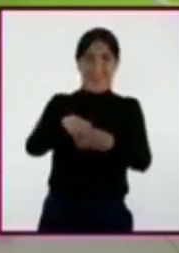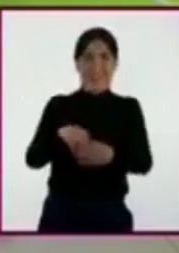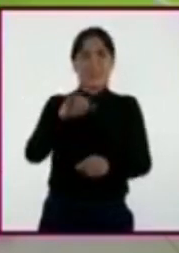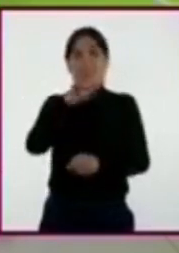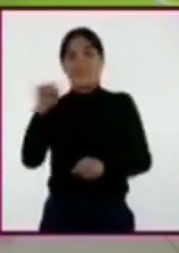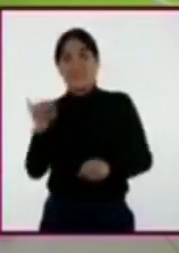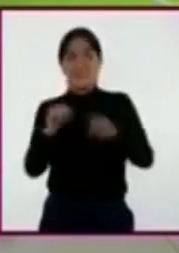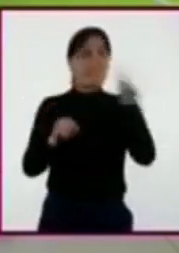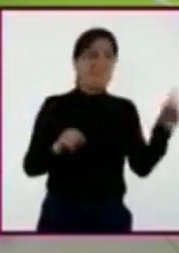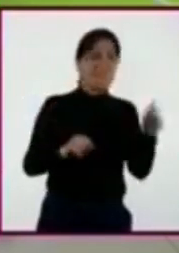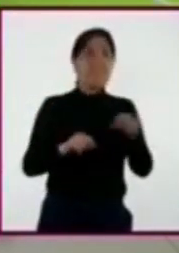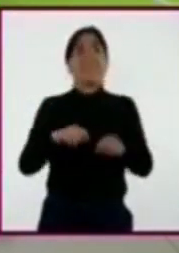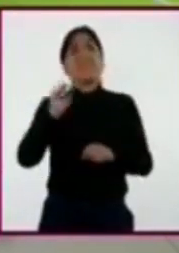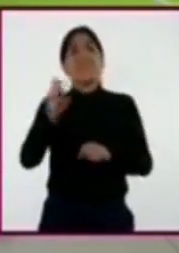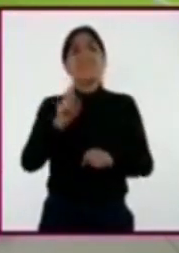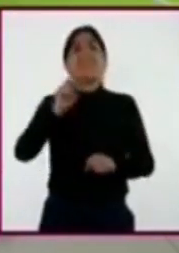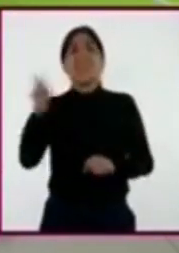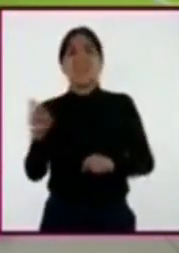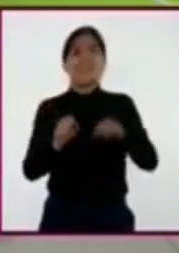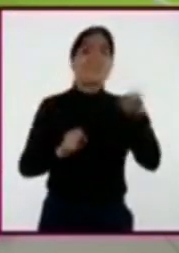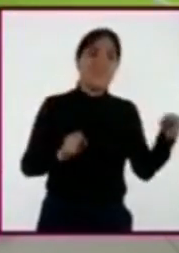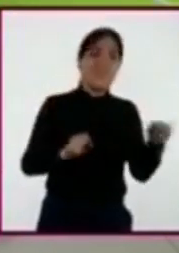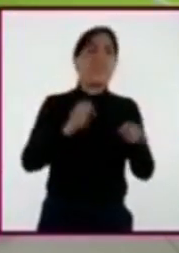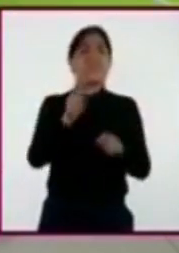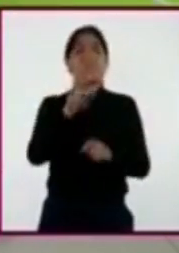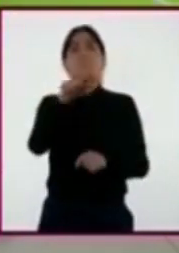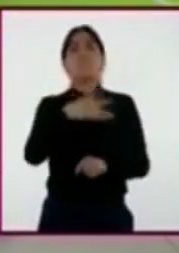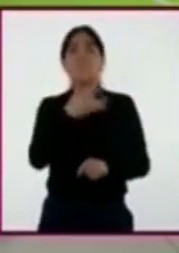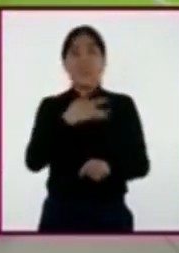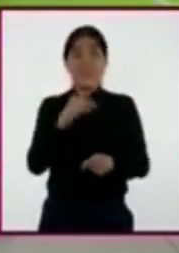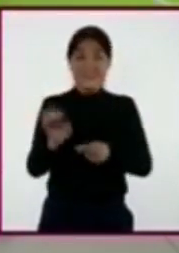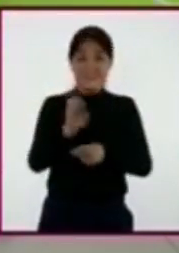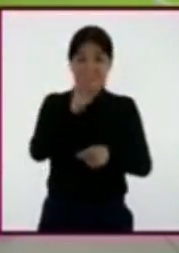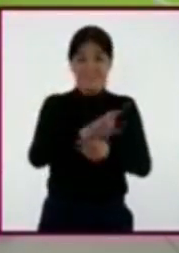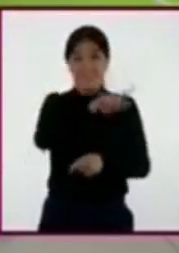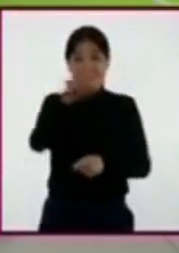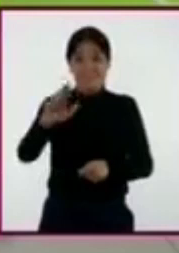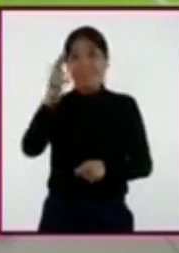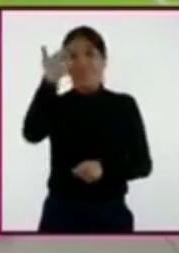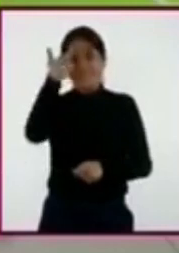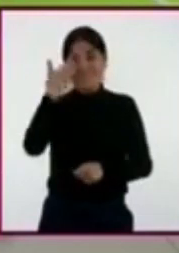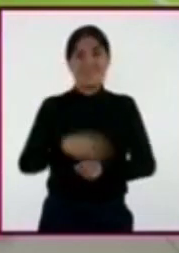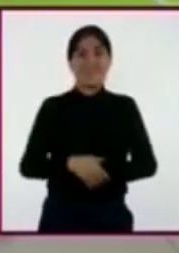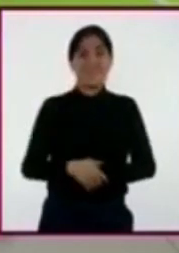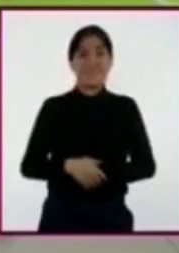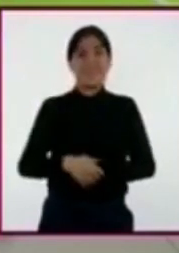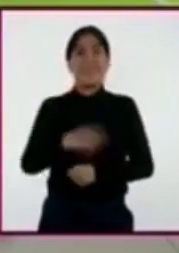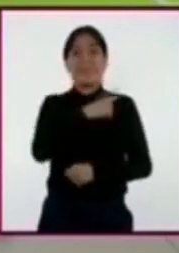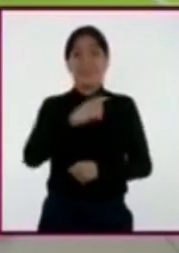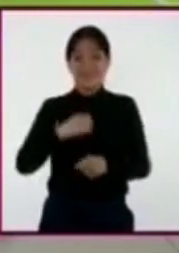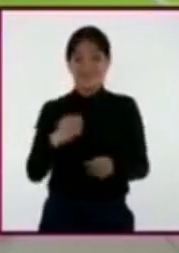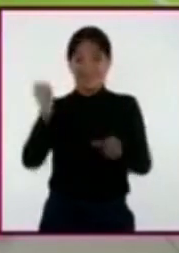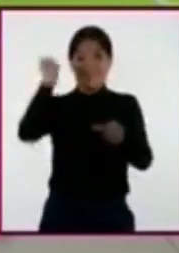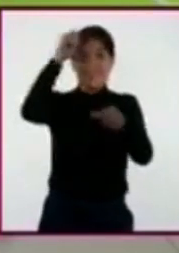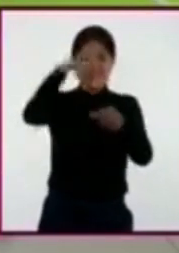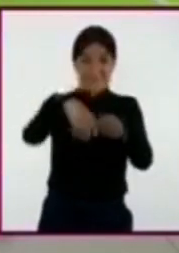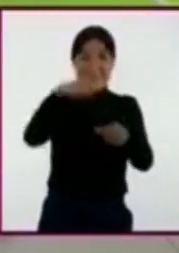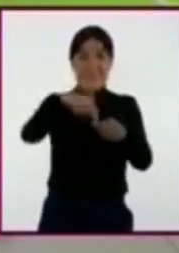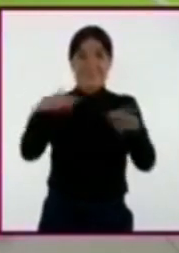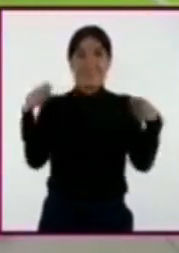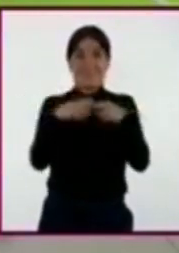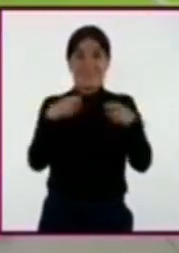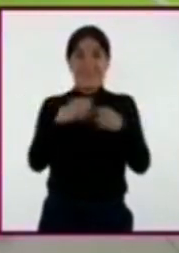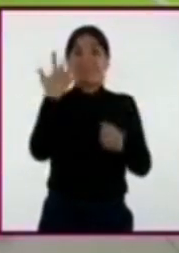derecho, derecho, izquierdo. ¿Sale? Entonces, recuerden, es atinarle al tenis. Lo